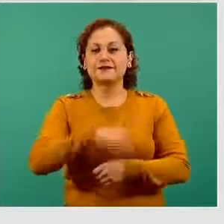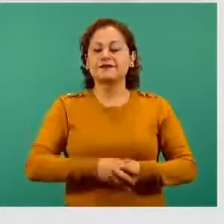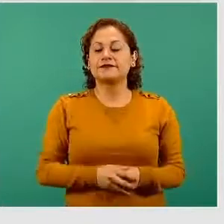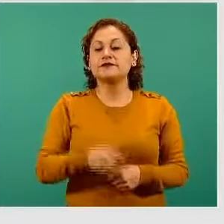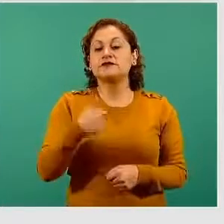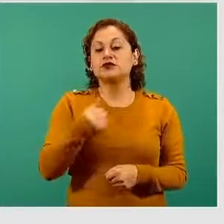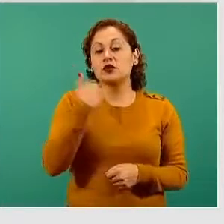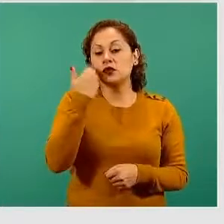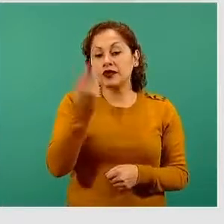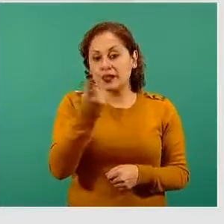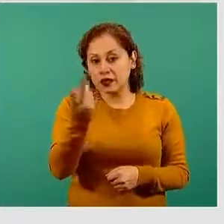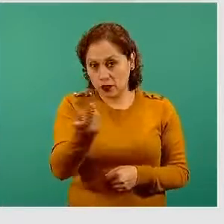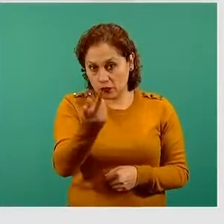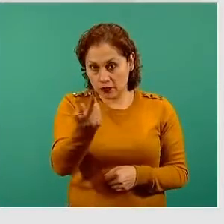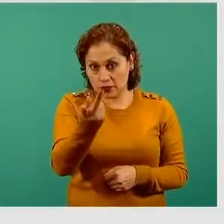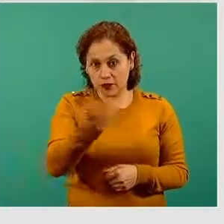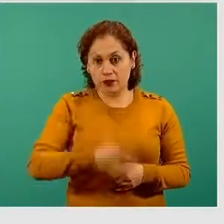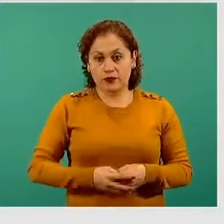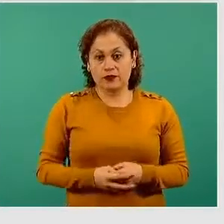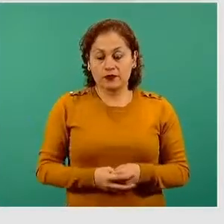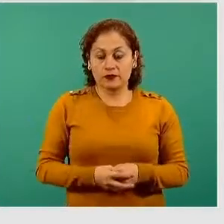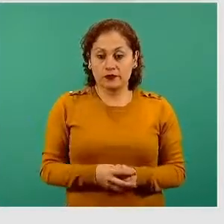doctora Lomía, preguntarle,